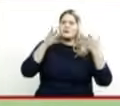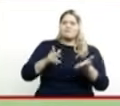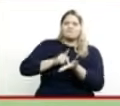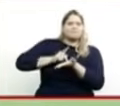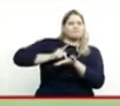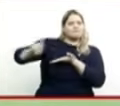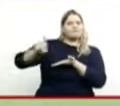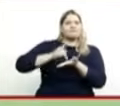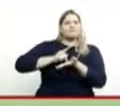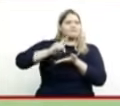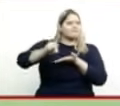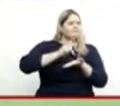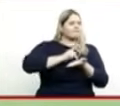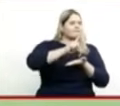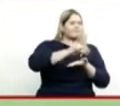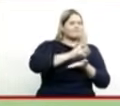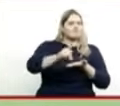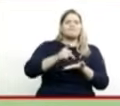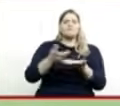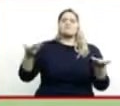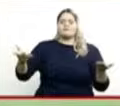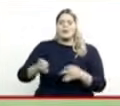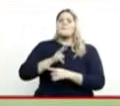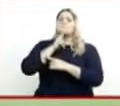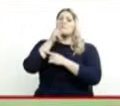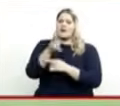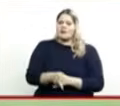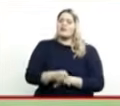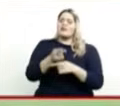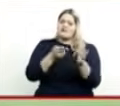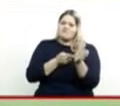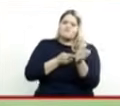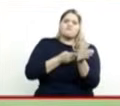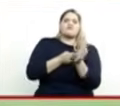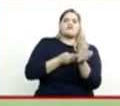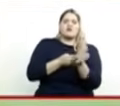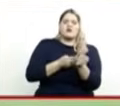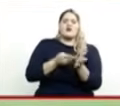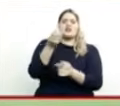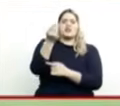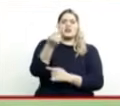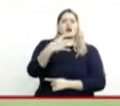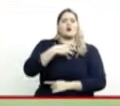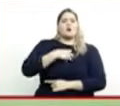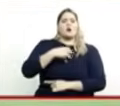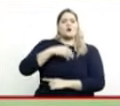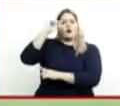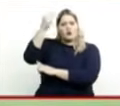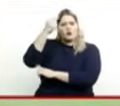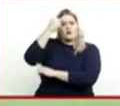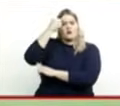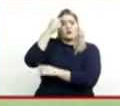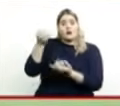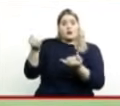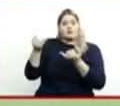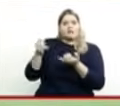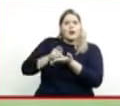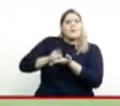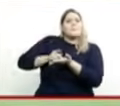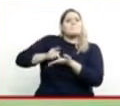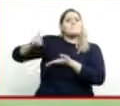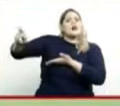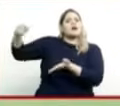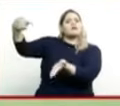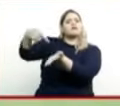hondureñas se centralizan transparentemente en la Caja Única del Estado. La deuda pública que hoy